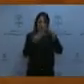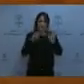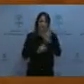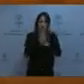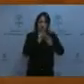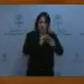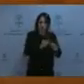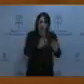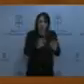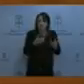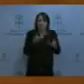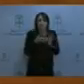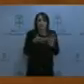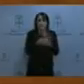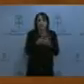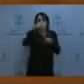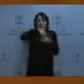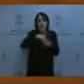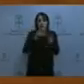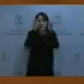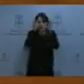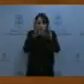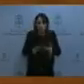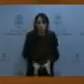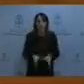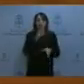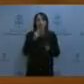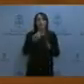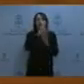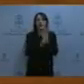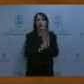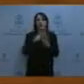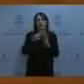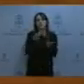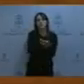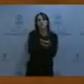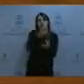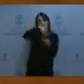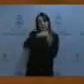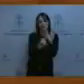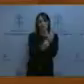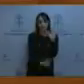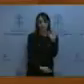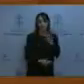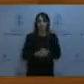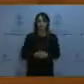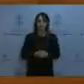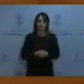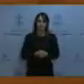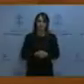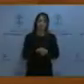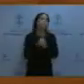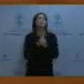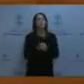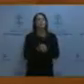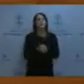contenido sensiblemente idéntico a los futuros reglamentos de ordenación de usos invocados en esta proposición de ley. Respecto a las